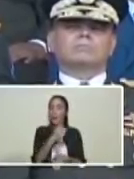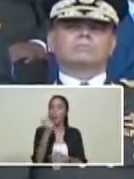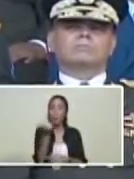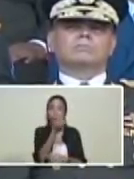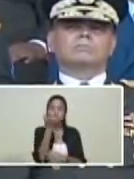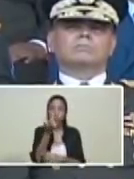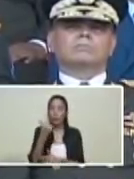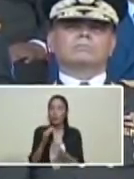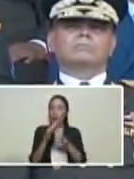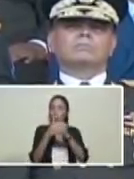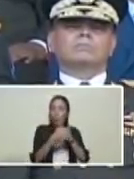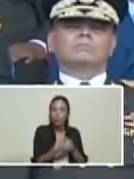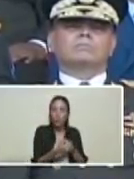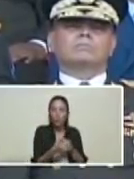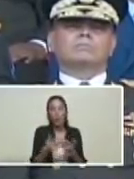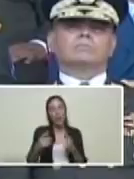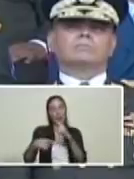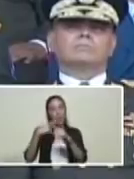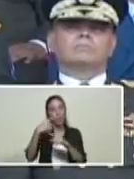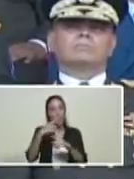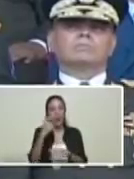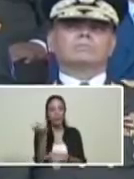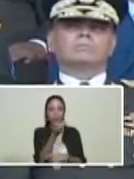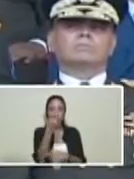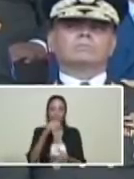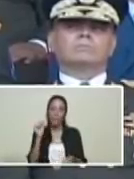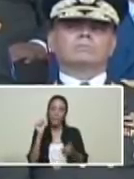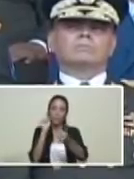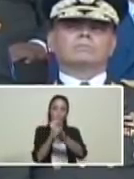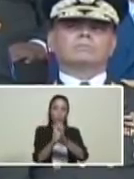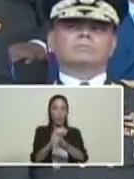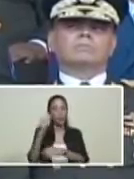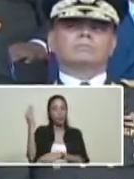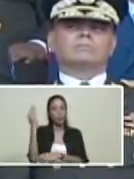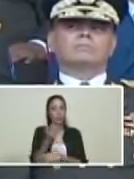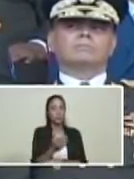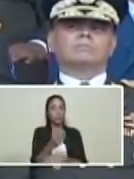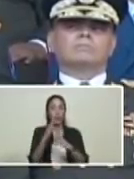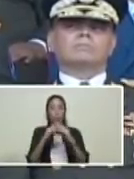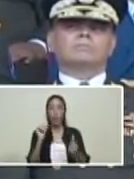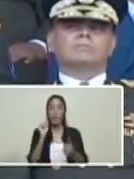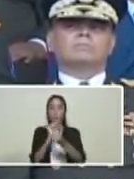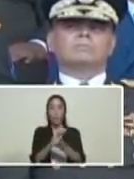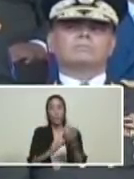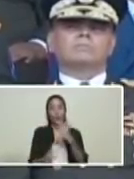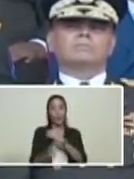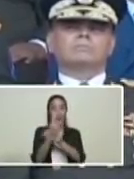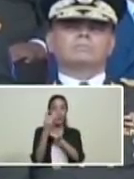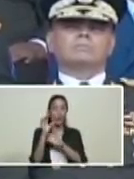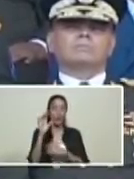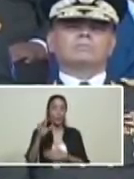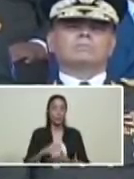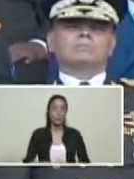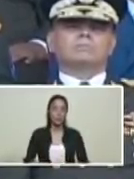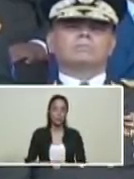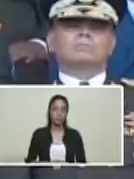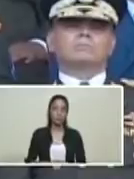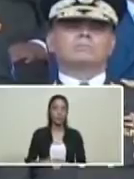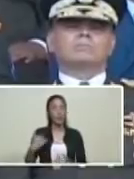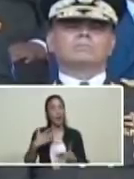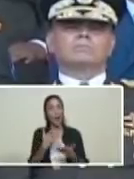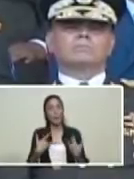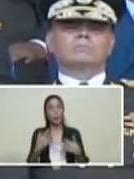lo vamos a poner al servicio de la justicia para que sea castigado con las máximas penas por traicionar la patria y por ponerse al